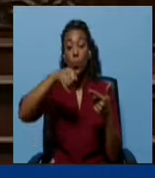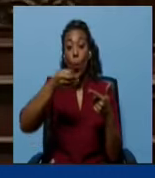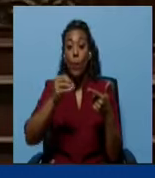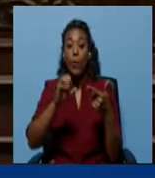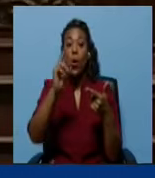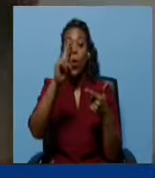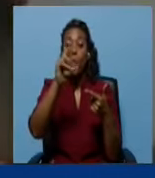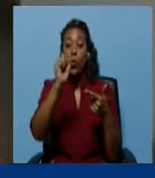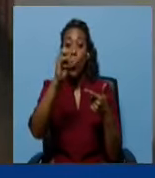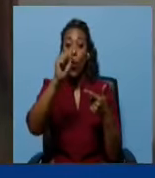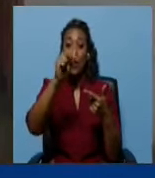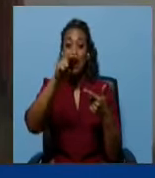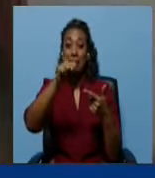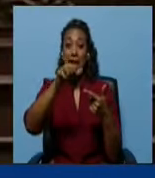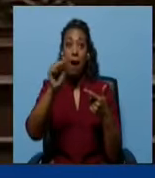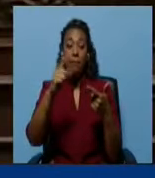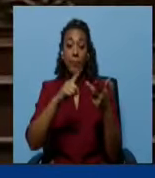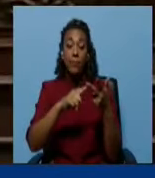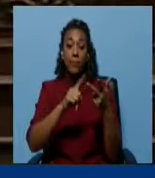Rosinet Chávez,